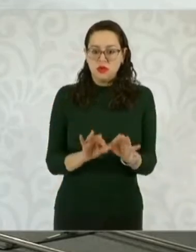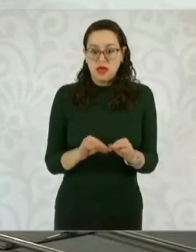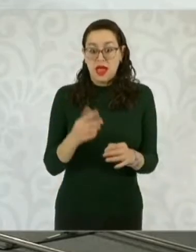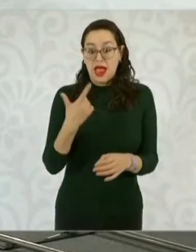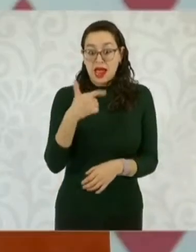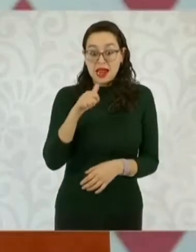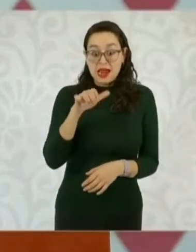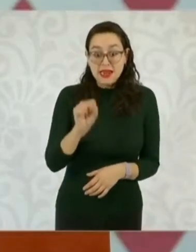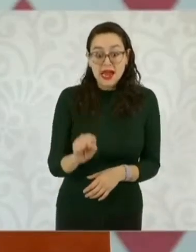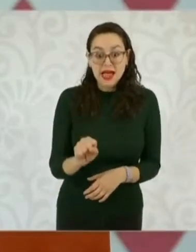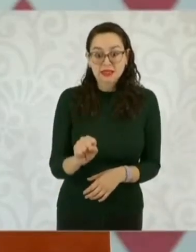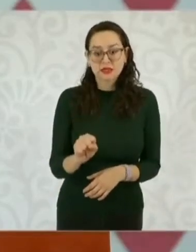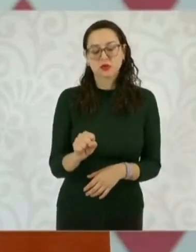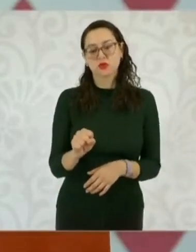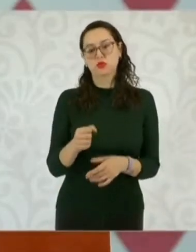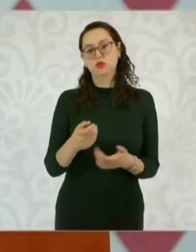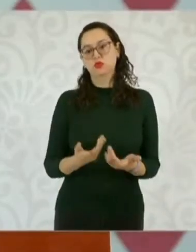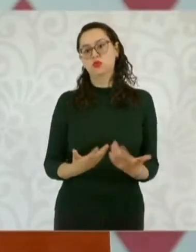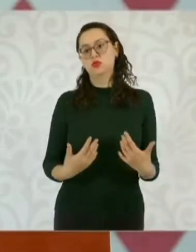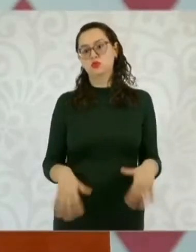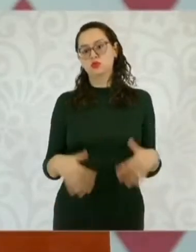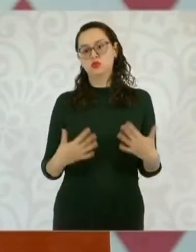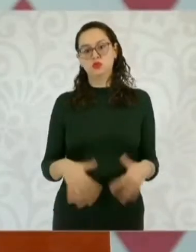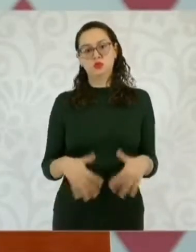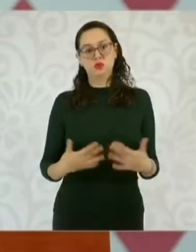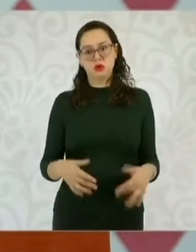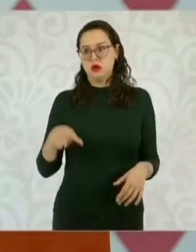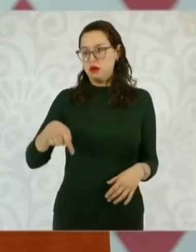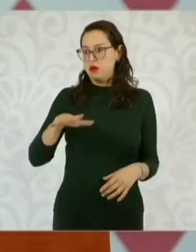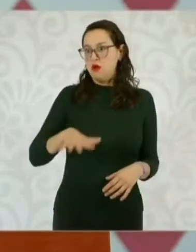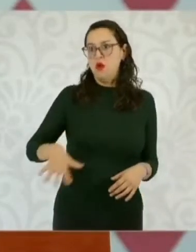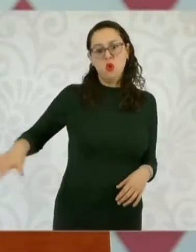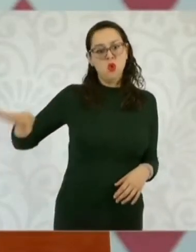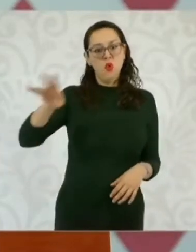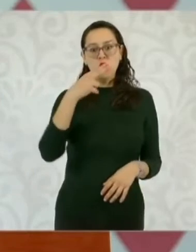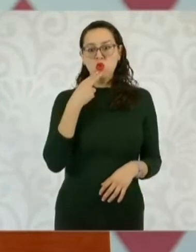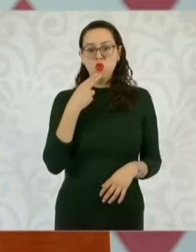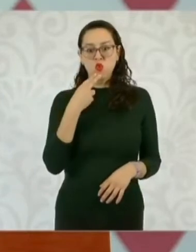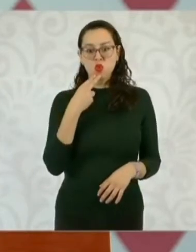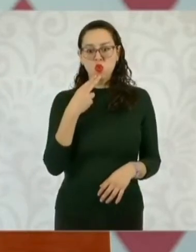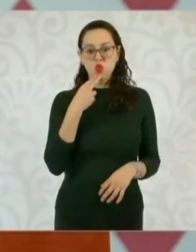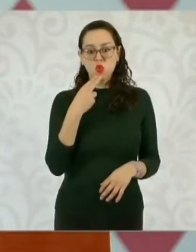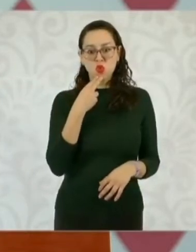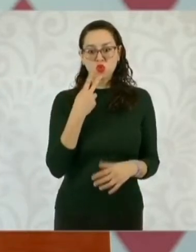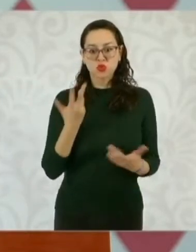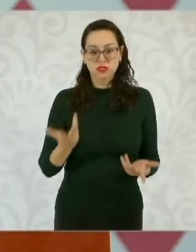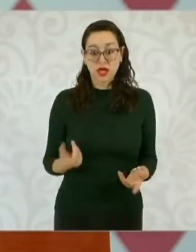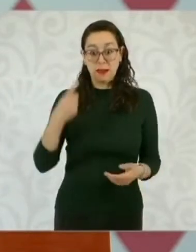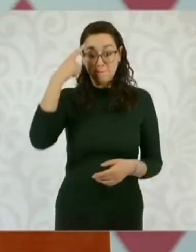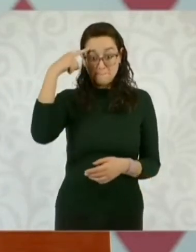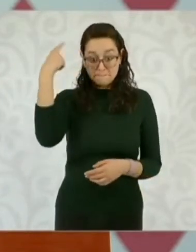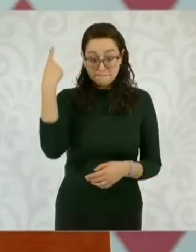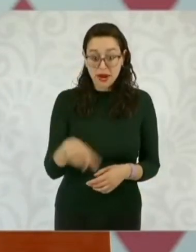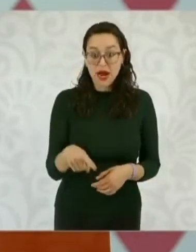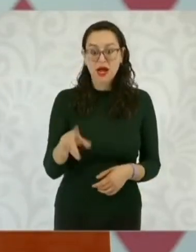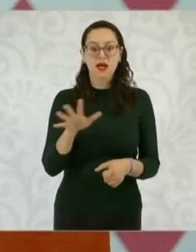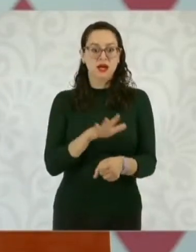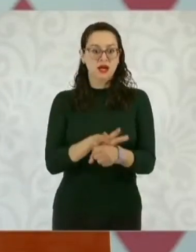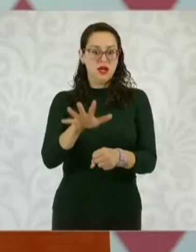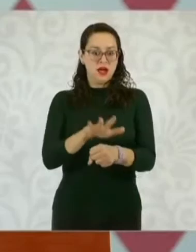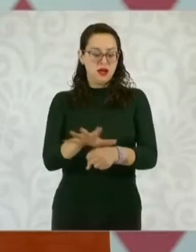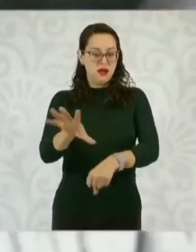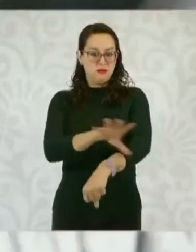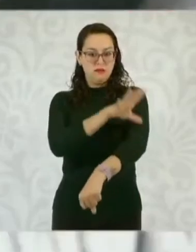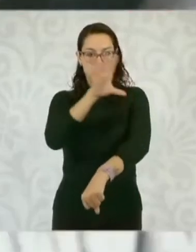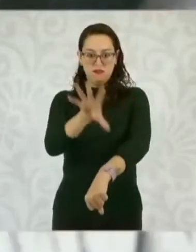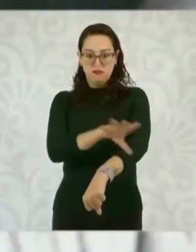gas es el combustible más consumido en el país, el que más contribuye a mantener el abasto energético del país,